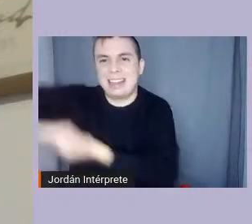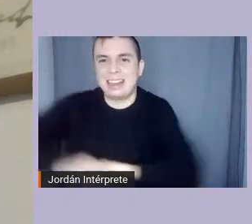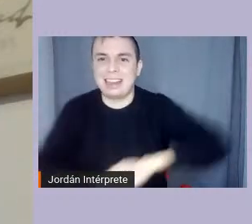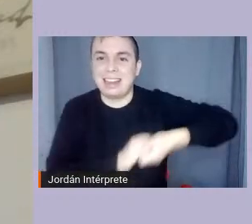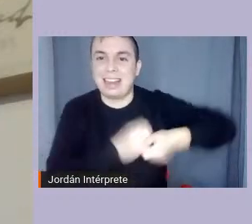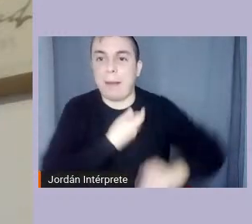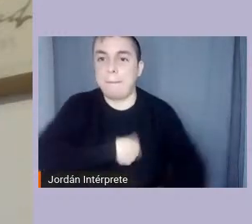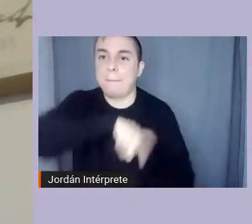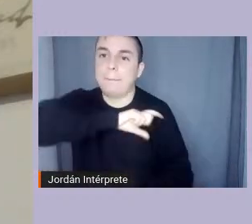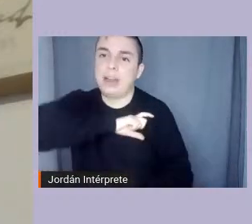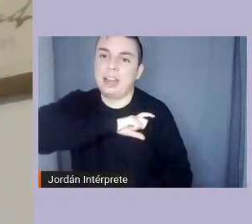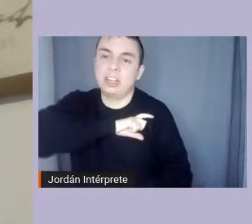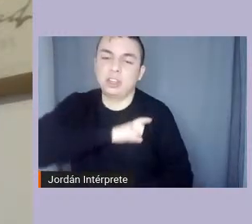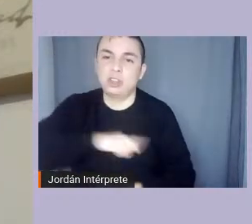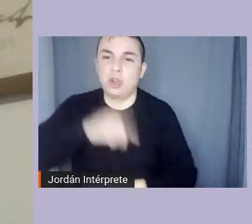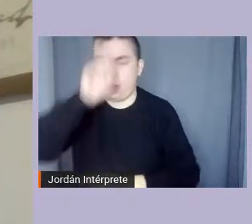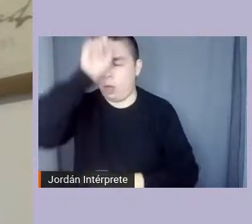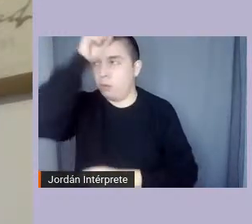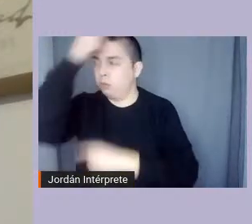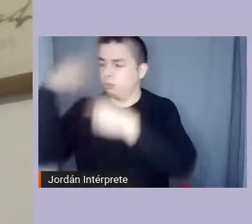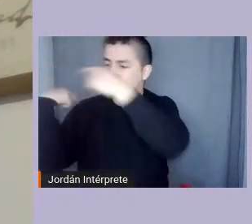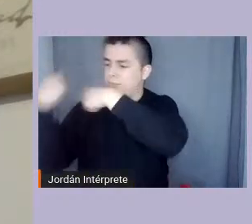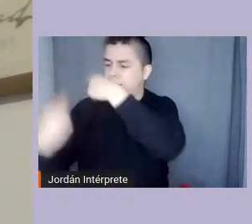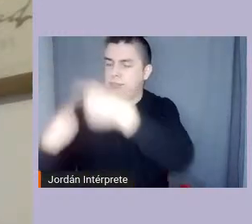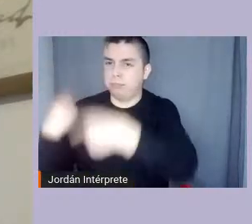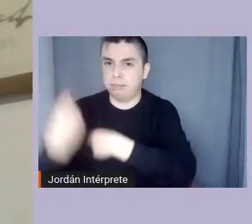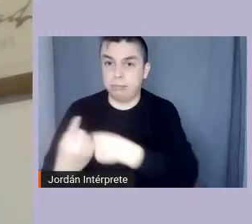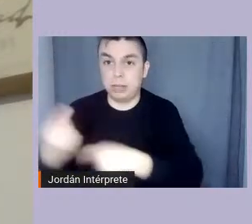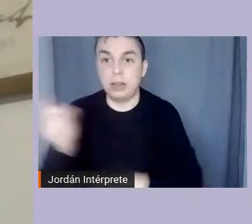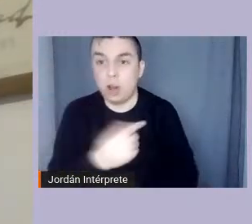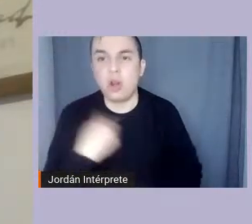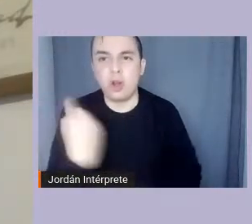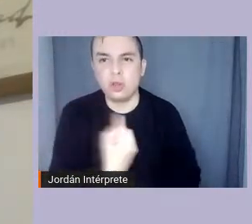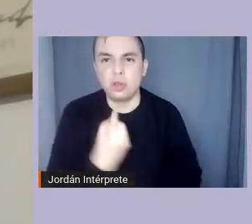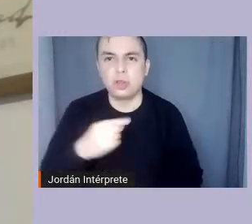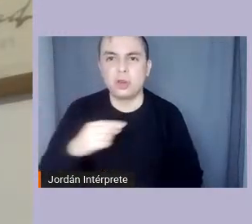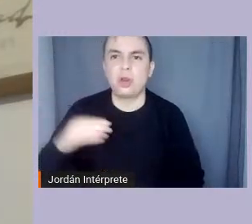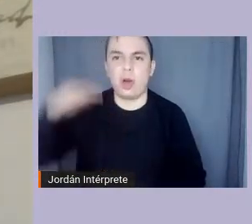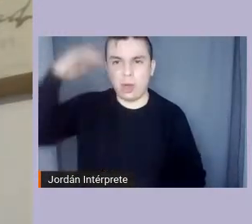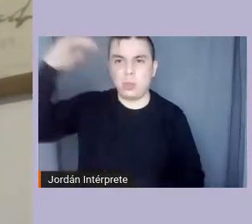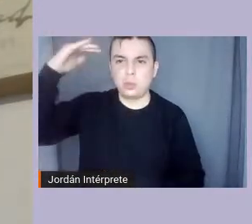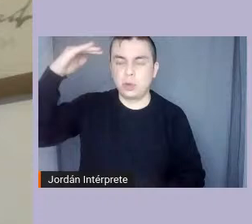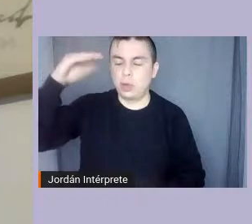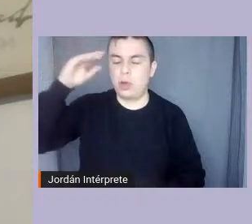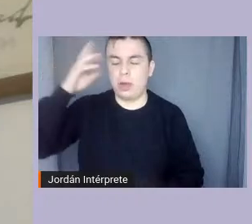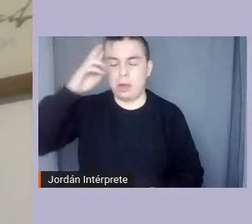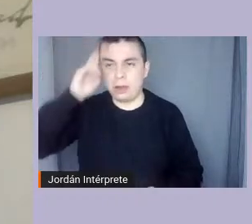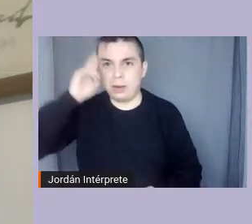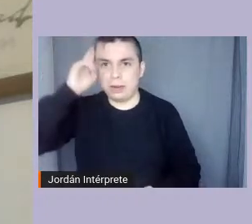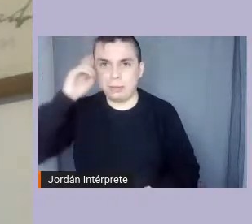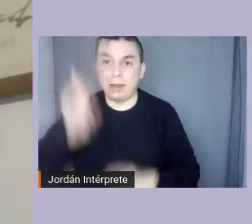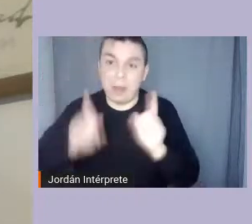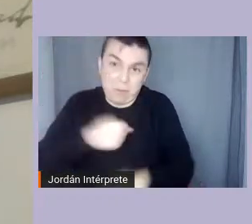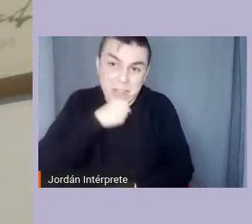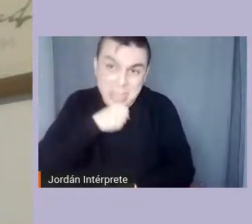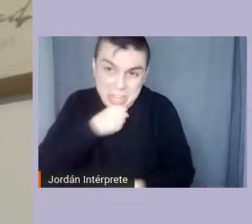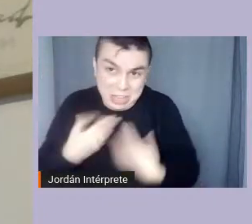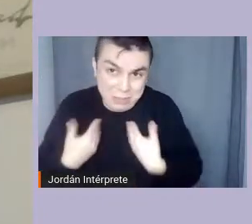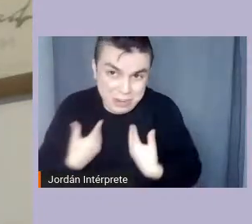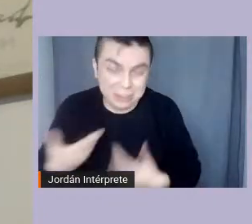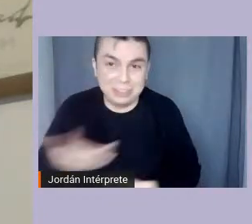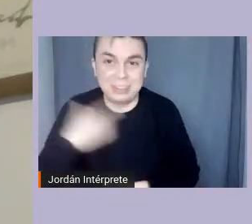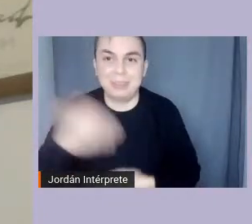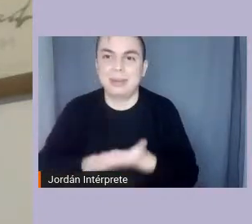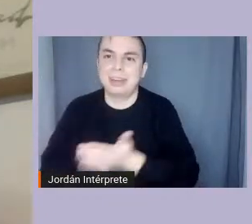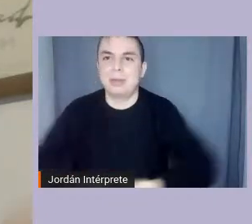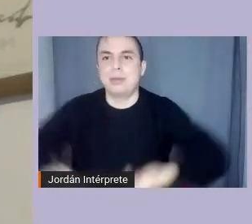española. Los más grandes recordamos algunas de estas rondas. Los más grandes o viejitos. Mambrún se fue a